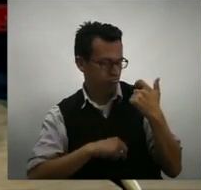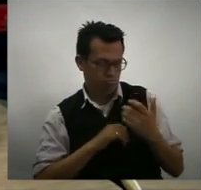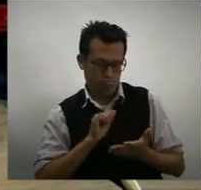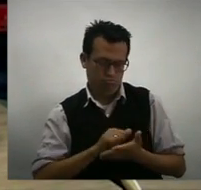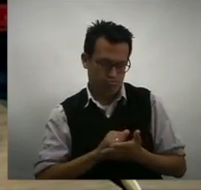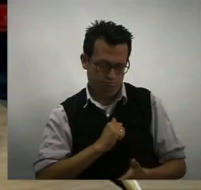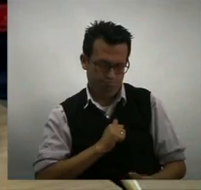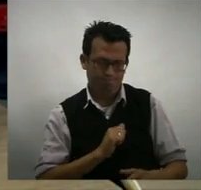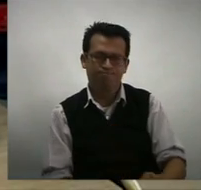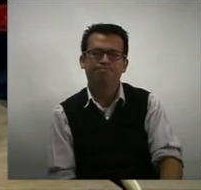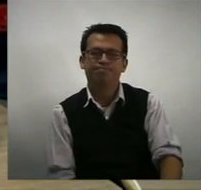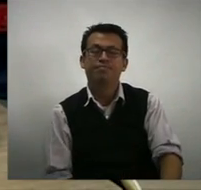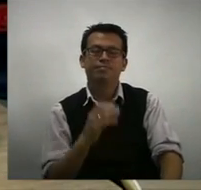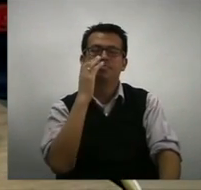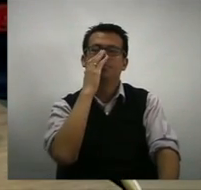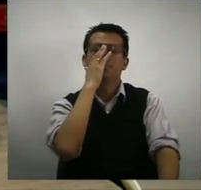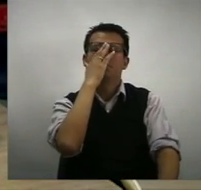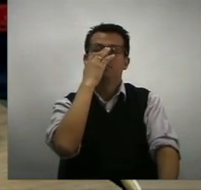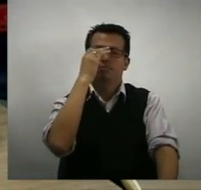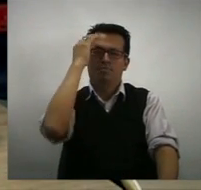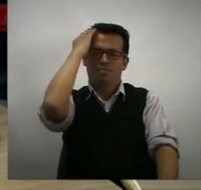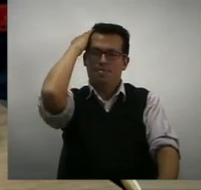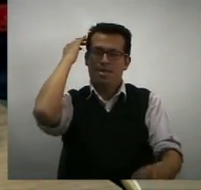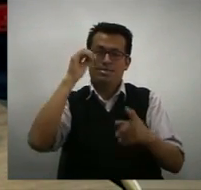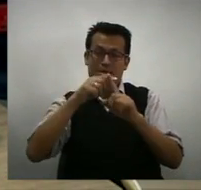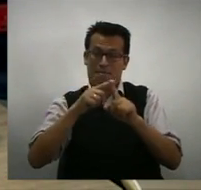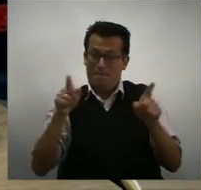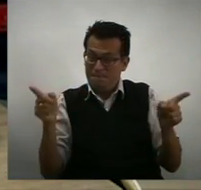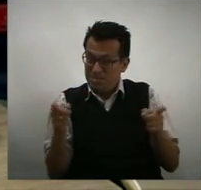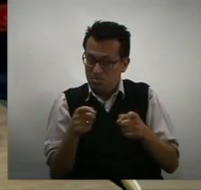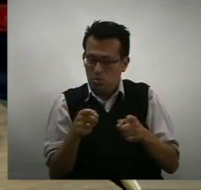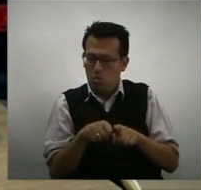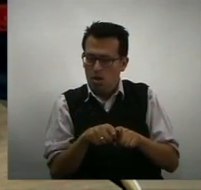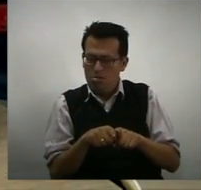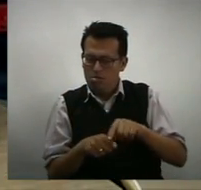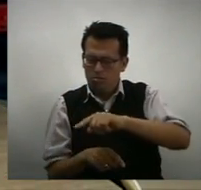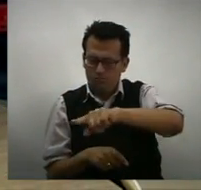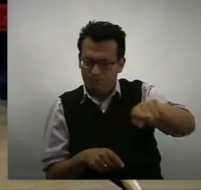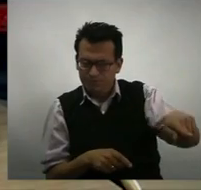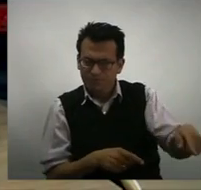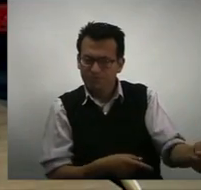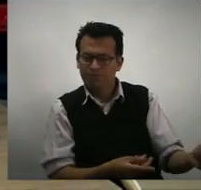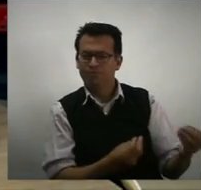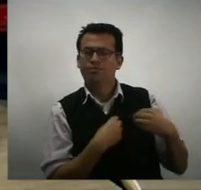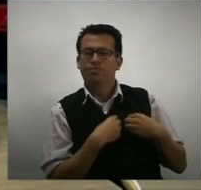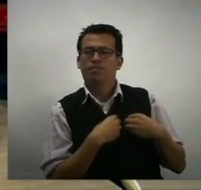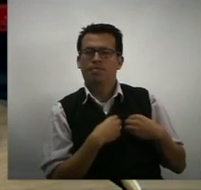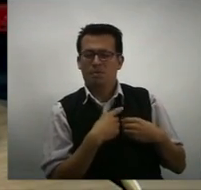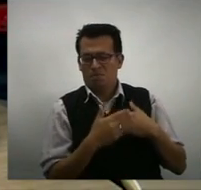y contra sí mismo. Bueno, no voy a hacer el resumen que hace Bentham y que lo retoma Foucault acerca de qué es el panóptico